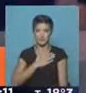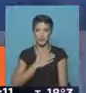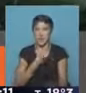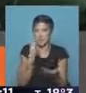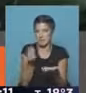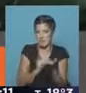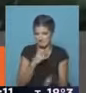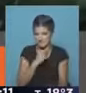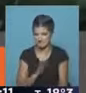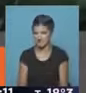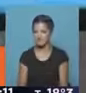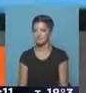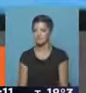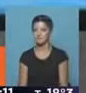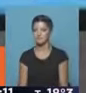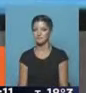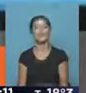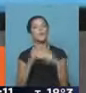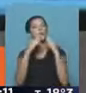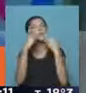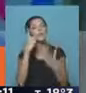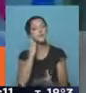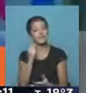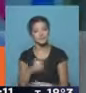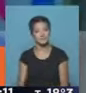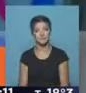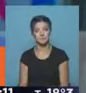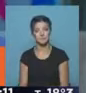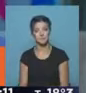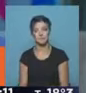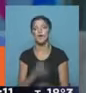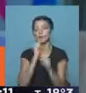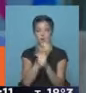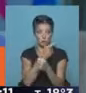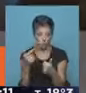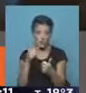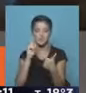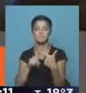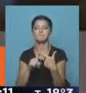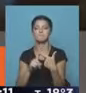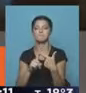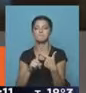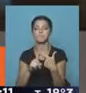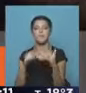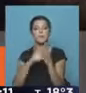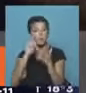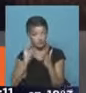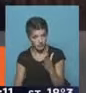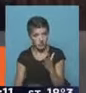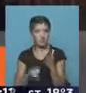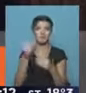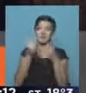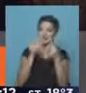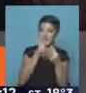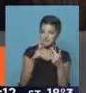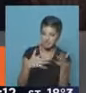más. Natalia. Sí, ¿qué tal? Buenos días, Carlos. Desempleo, dijiste, pero también finanzas débiles,